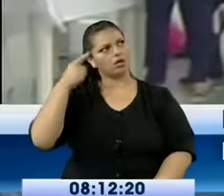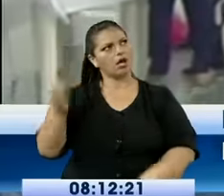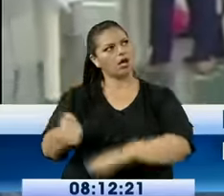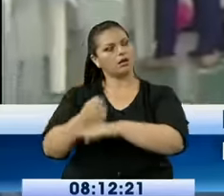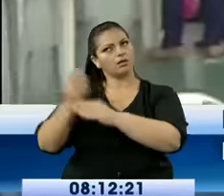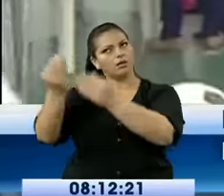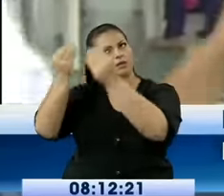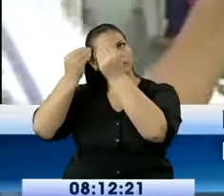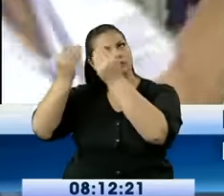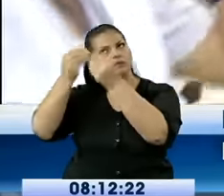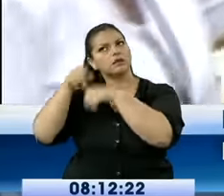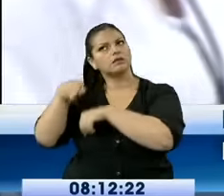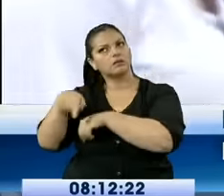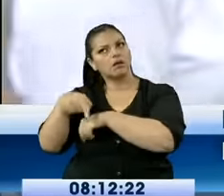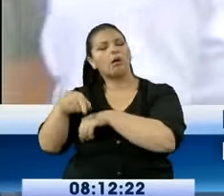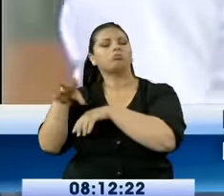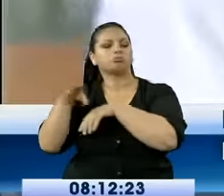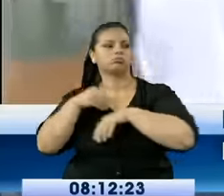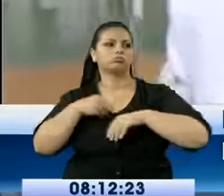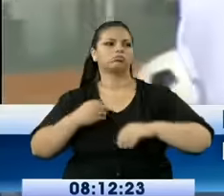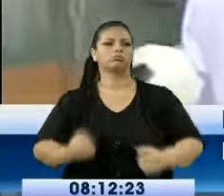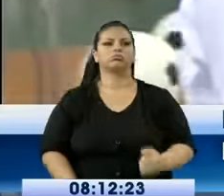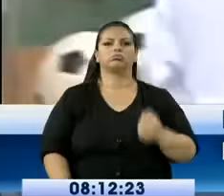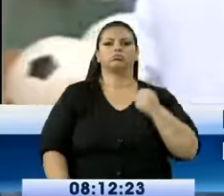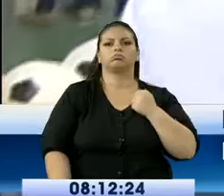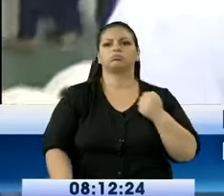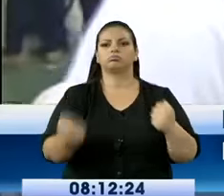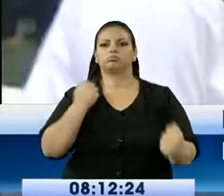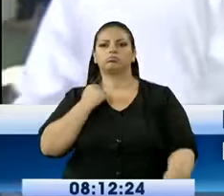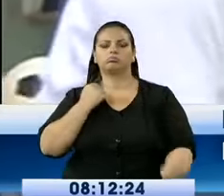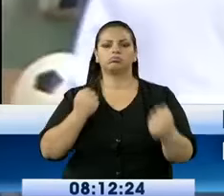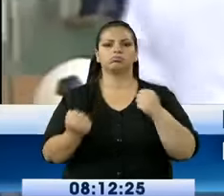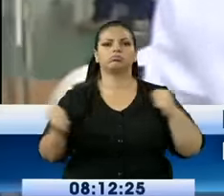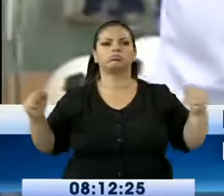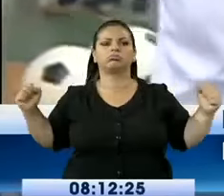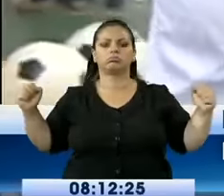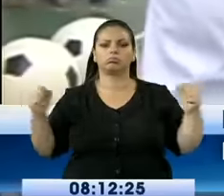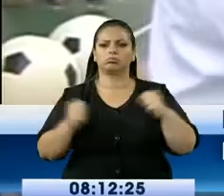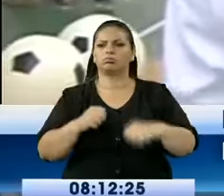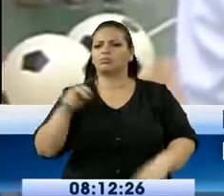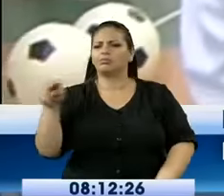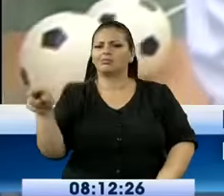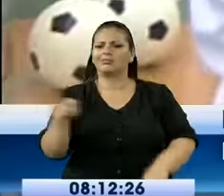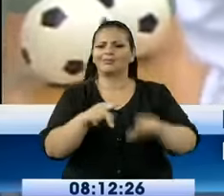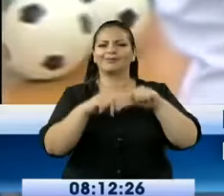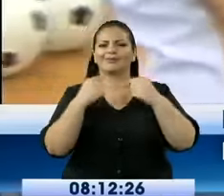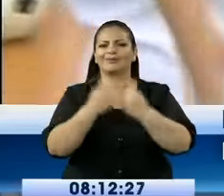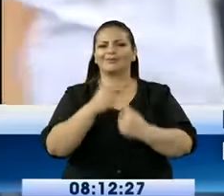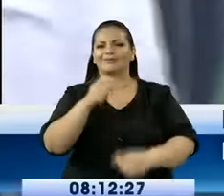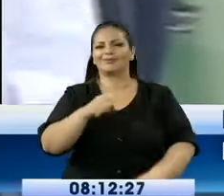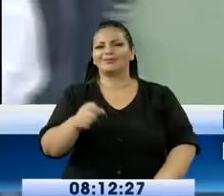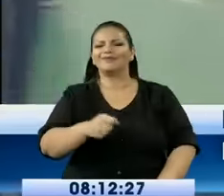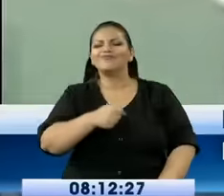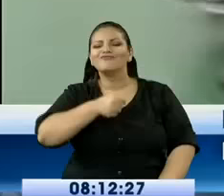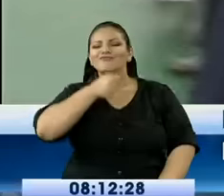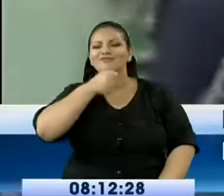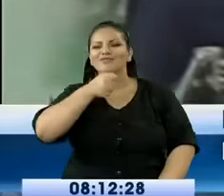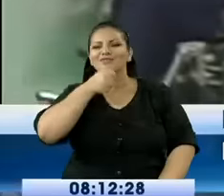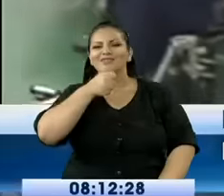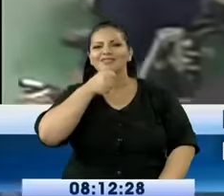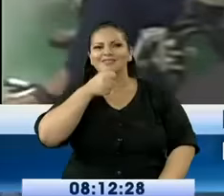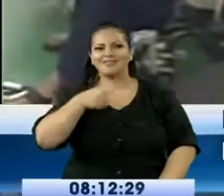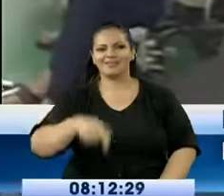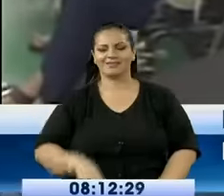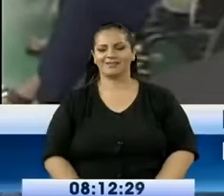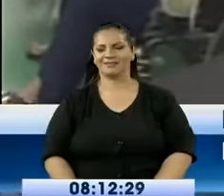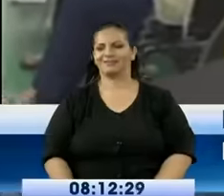veo. Sí, tenemos aquí algunos adultos mayores, tenemos club en cada centro de salud. Nosotros contamos con 9 unidades operativas. Esta unidad se llama Trinitaria